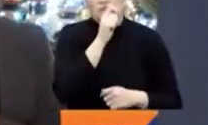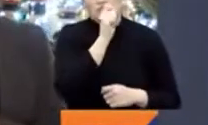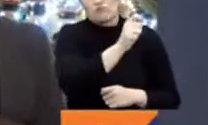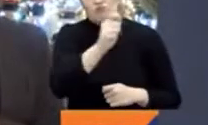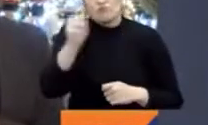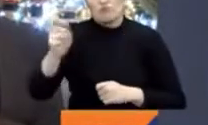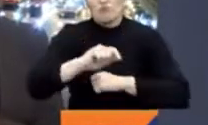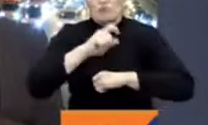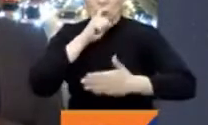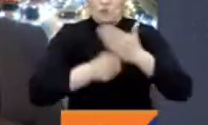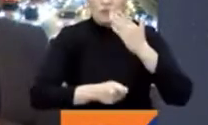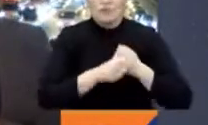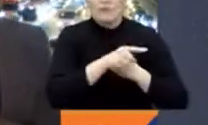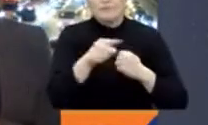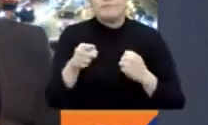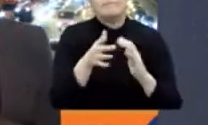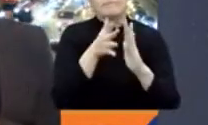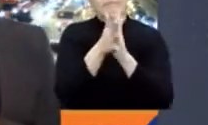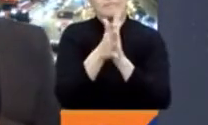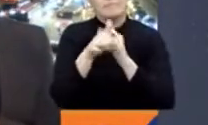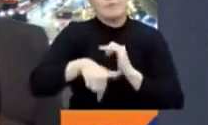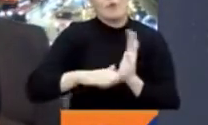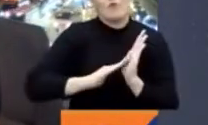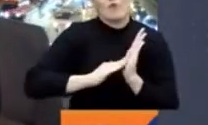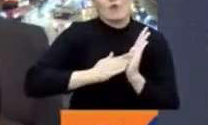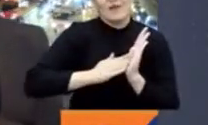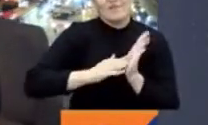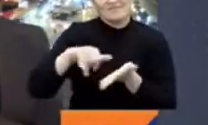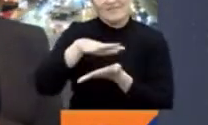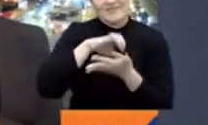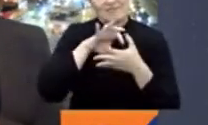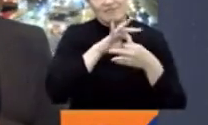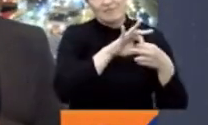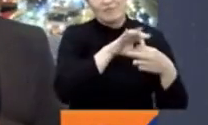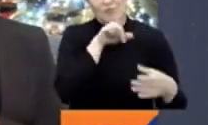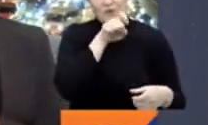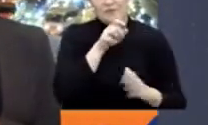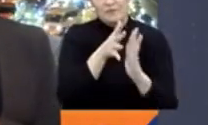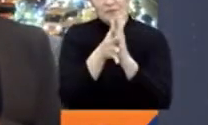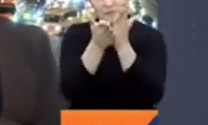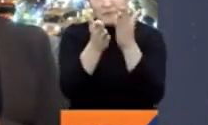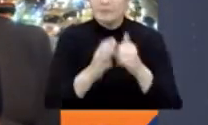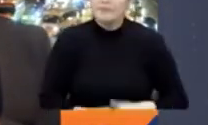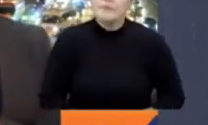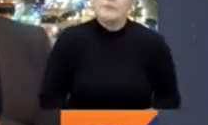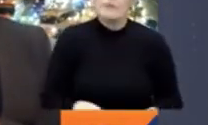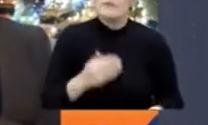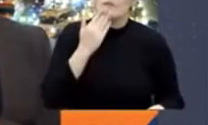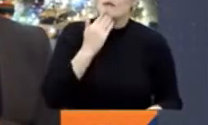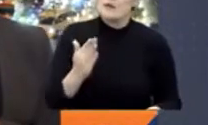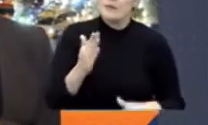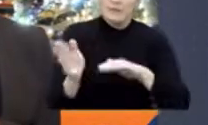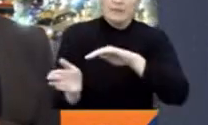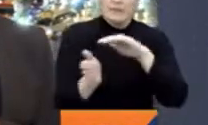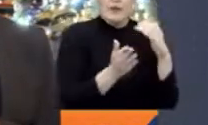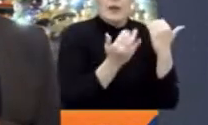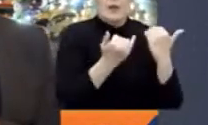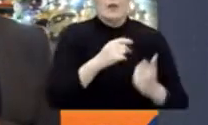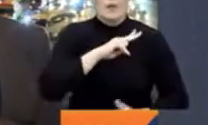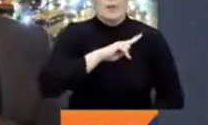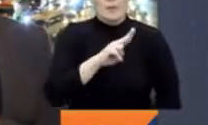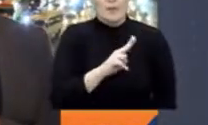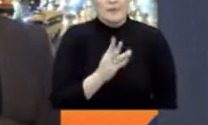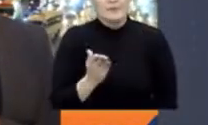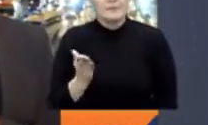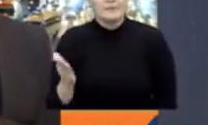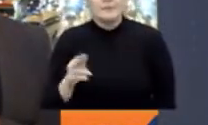Florida Blanca a Santander. Pablo Fuerman, RTVC Noticias, conectados 24/7. Pablo, muchísimas gracias. Nos vamos ahora al Valle del Cauca porque